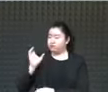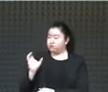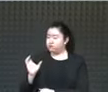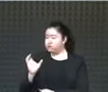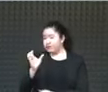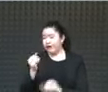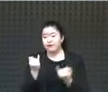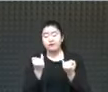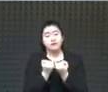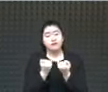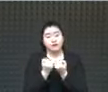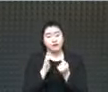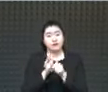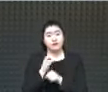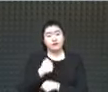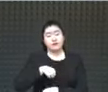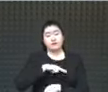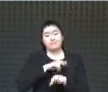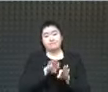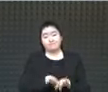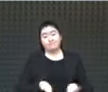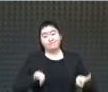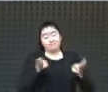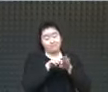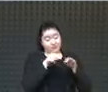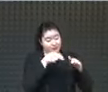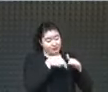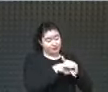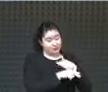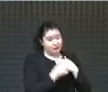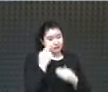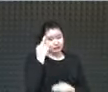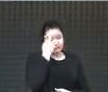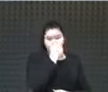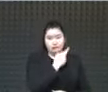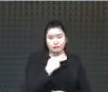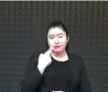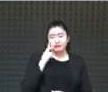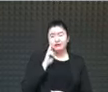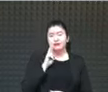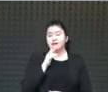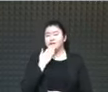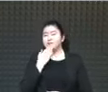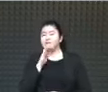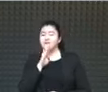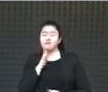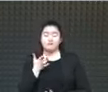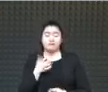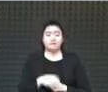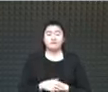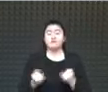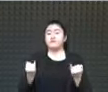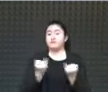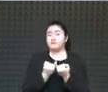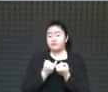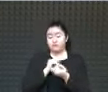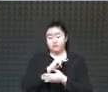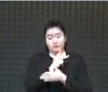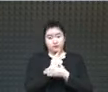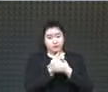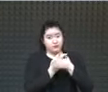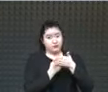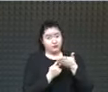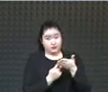tan importante que tenemos que destinarle al metro. Entonces, estamos haciendo esa valoración y vamos a dejar también un programa de largo plazo como